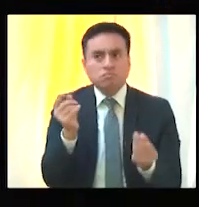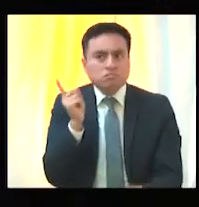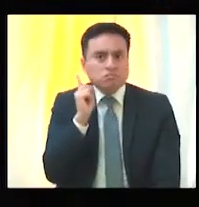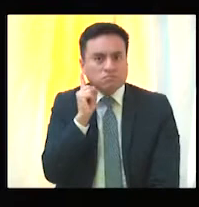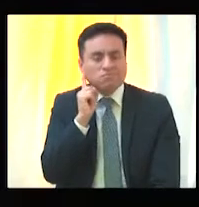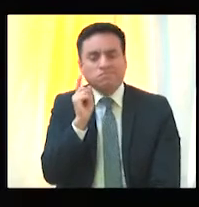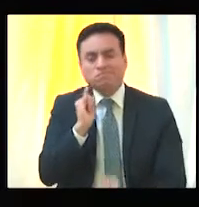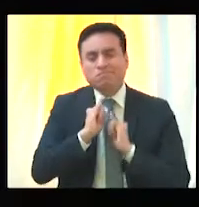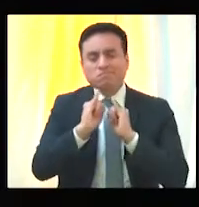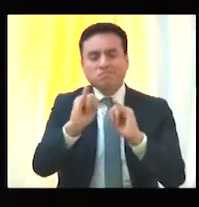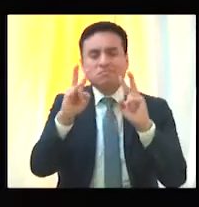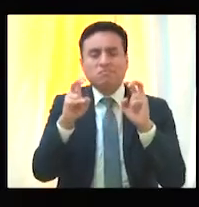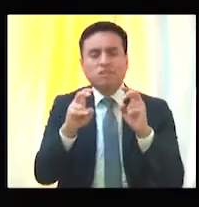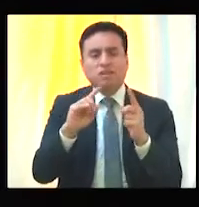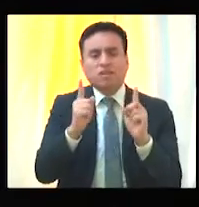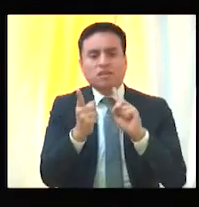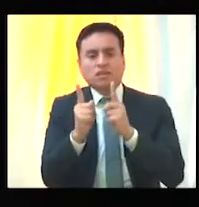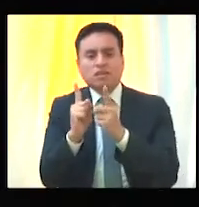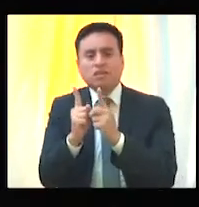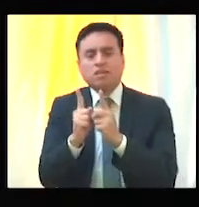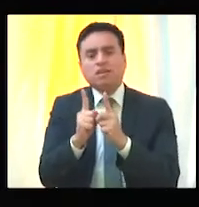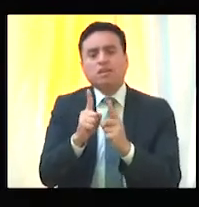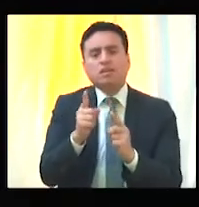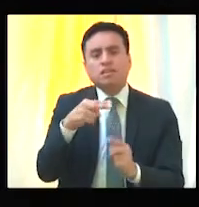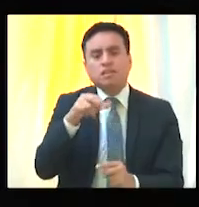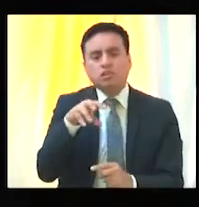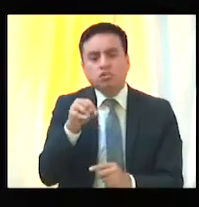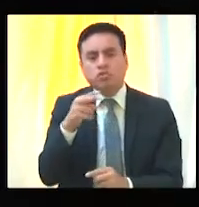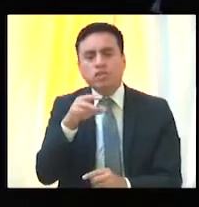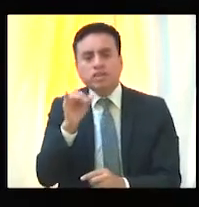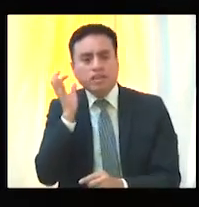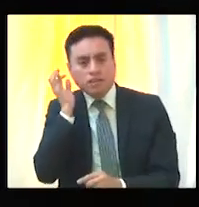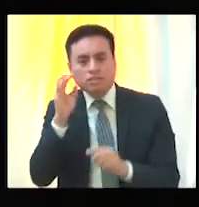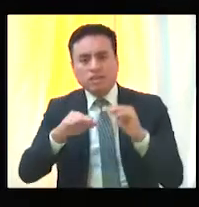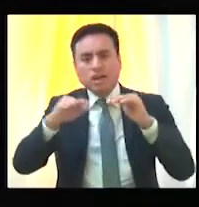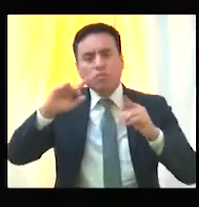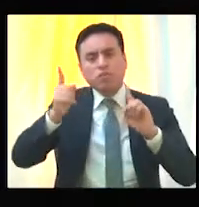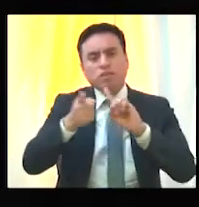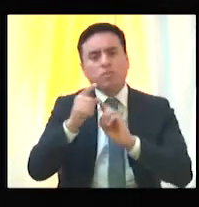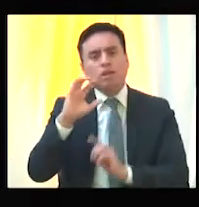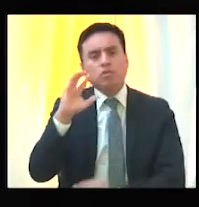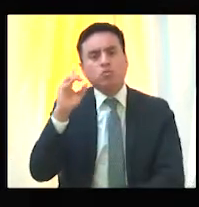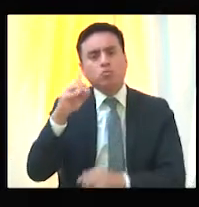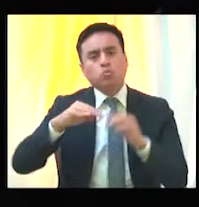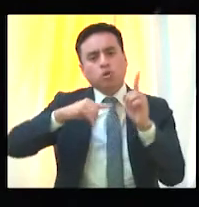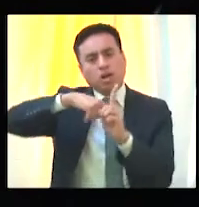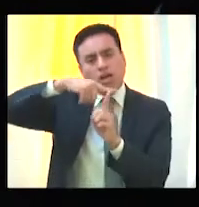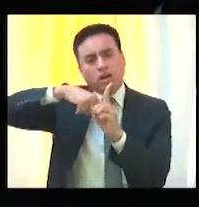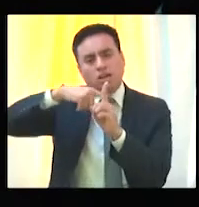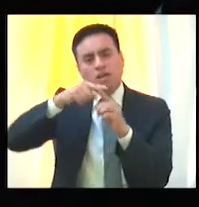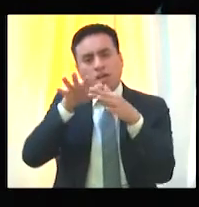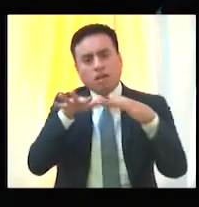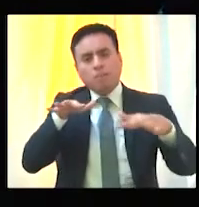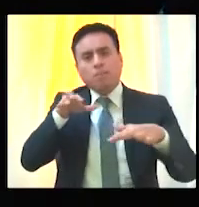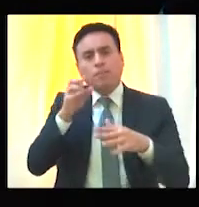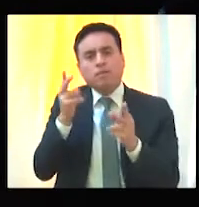la alternancia entre eventos del Niño y la Niña, que tiene que ver con la temperatura que ocurre en el Pacífico tropical